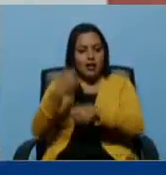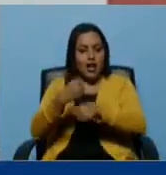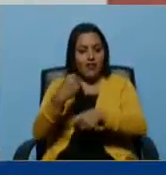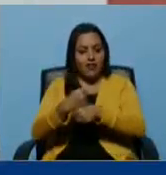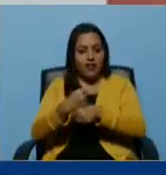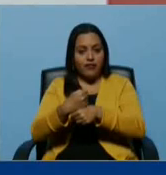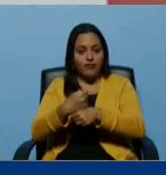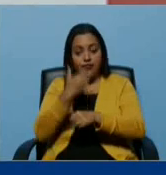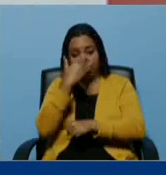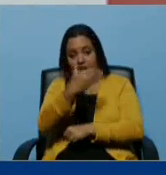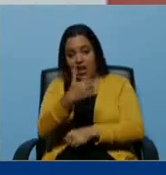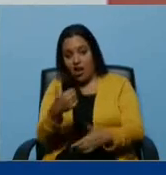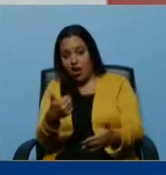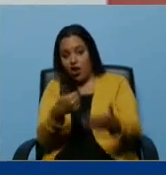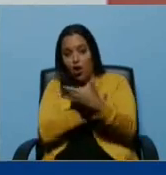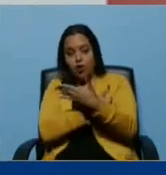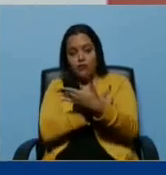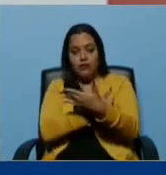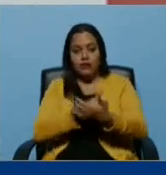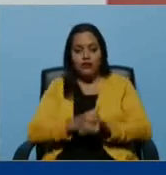frente al golpe